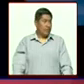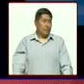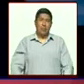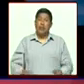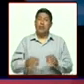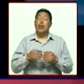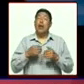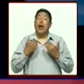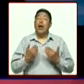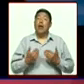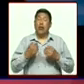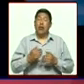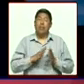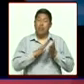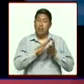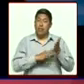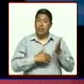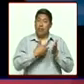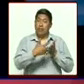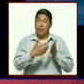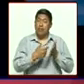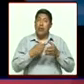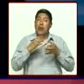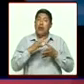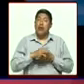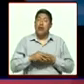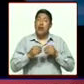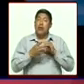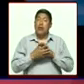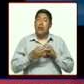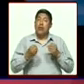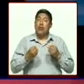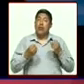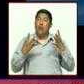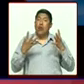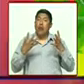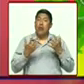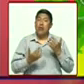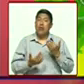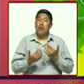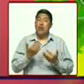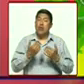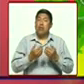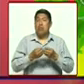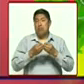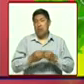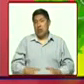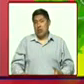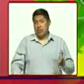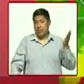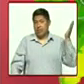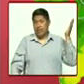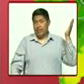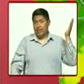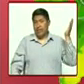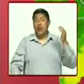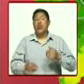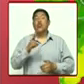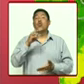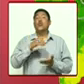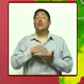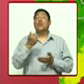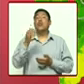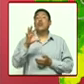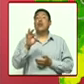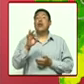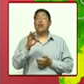Y a continuación le vamos a mostrar estos cuadros comparativos e históricos de cuántas hectáreas ha perdido Bolivia por estos incendios forestales. Empezamos con la gestión